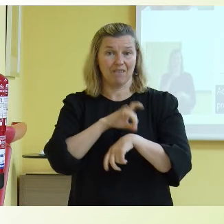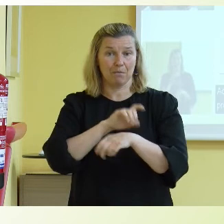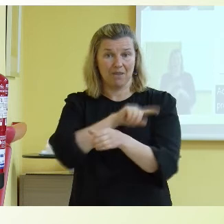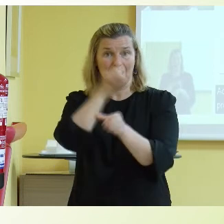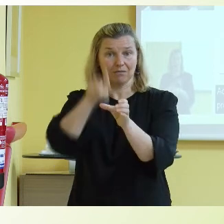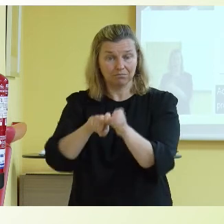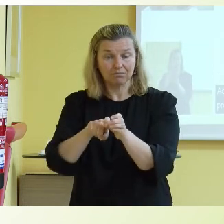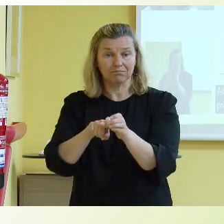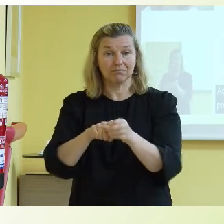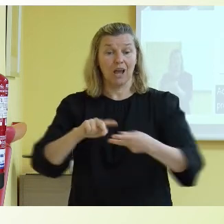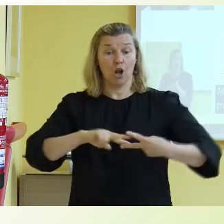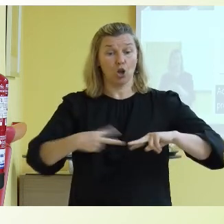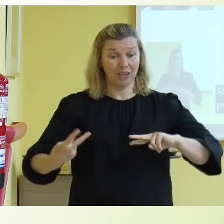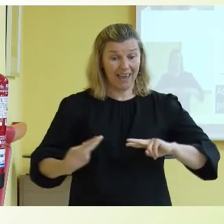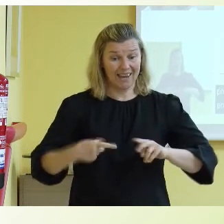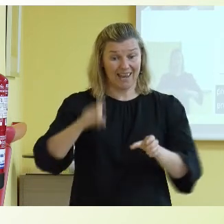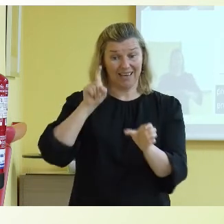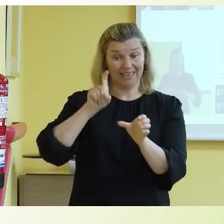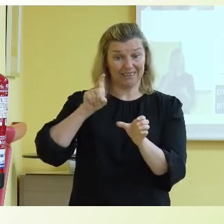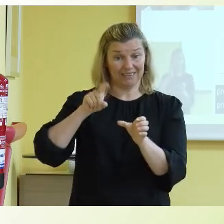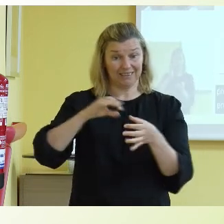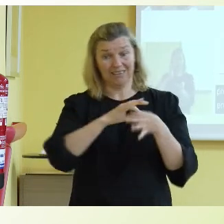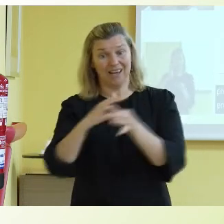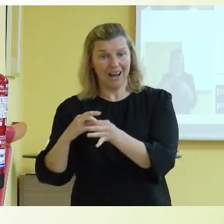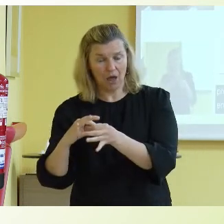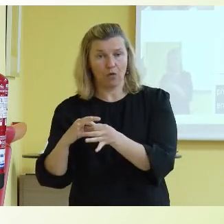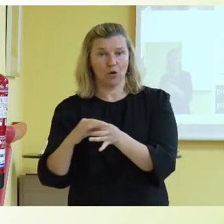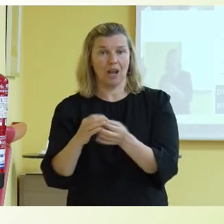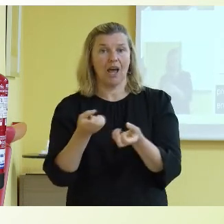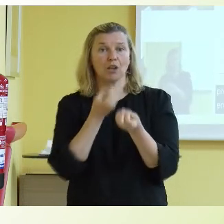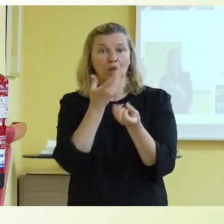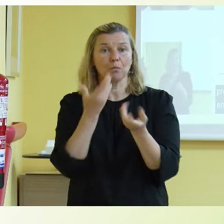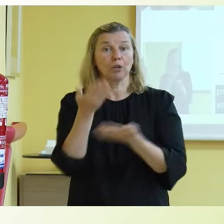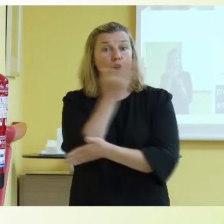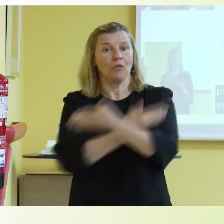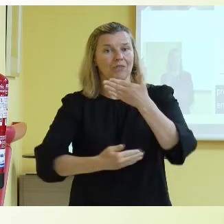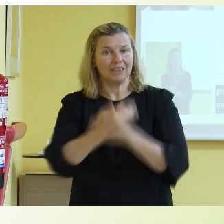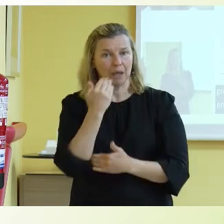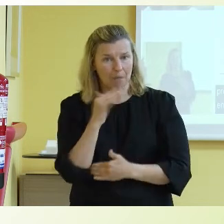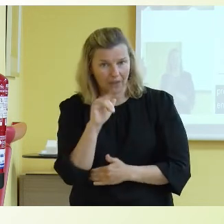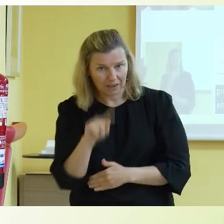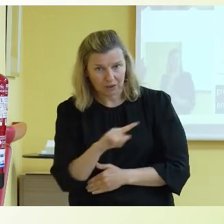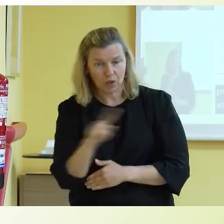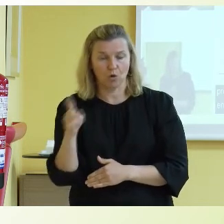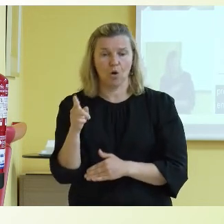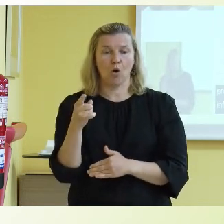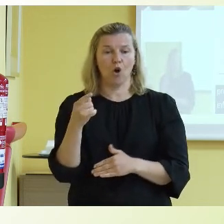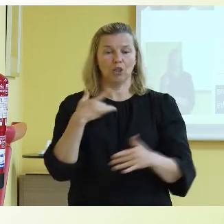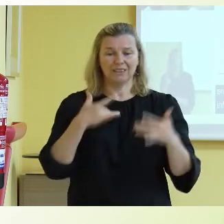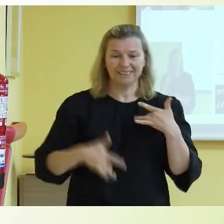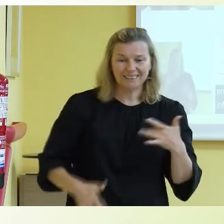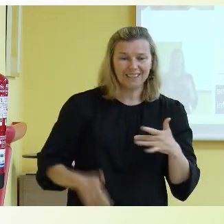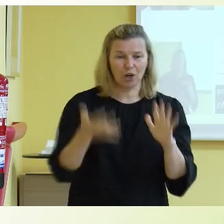los genes implicados en la fisiopatología de la enfermedad, información sobre discapacidad, descripción de signos y